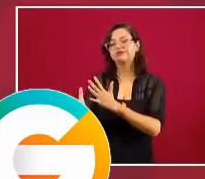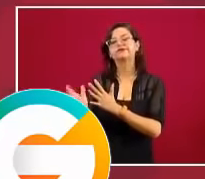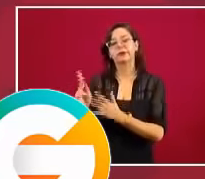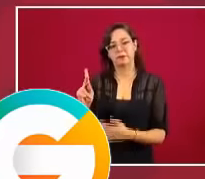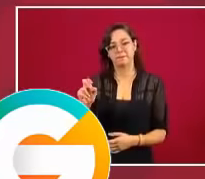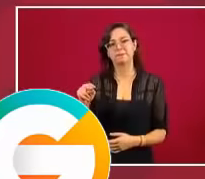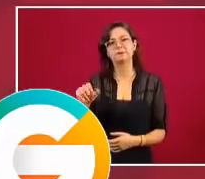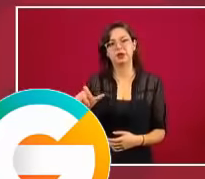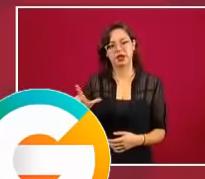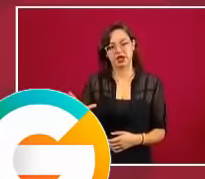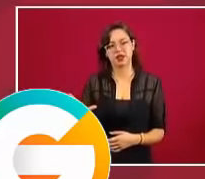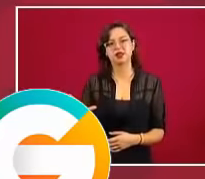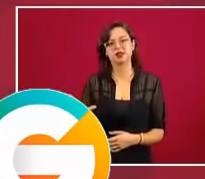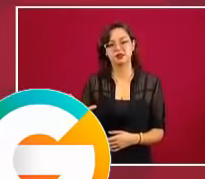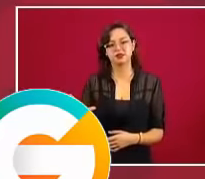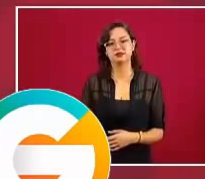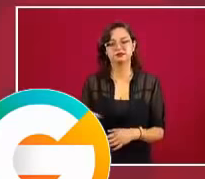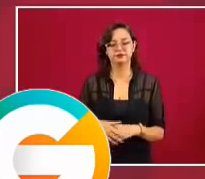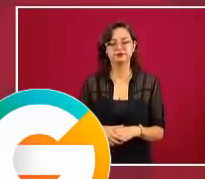penal.